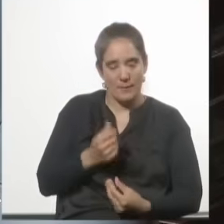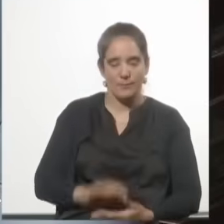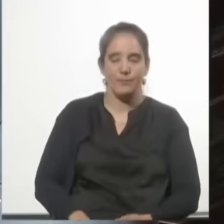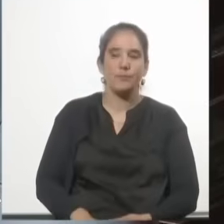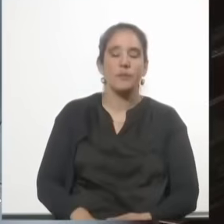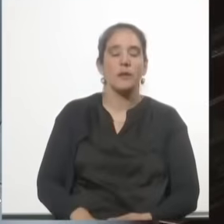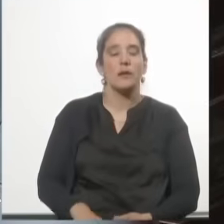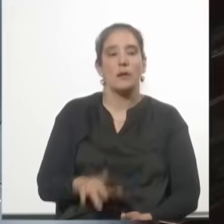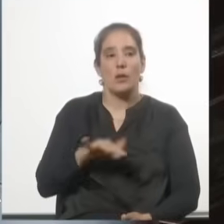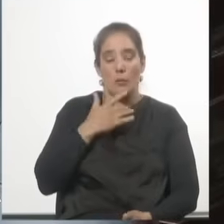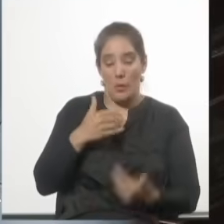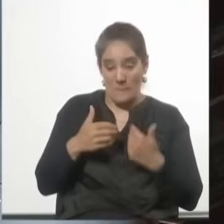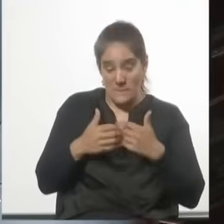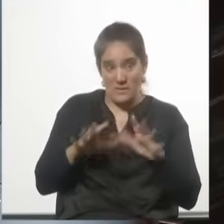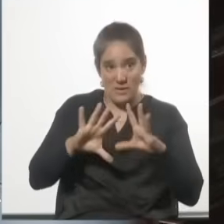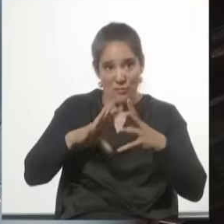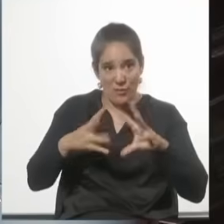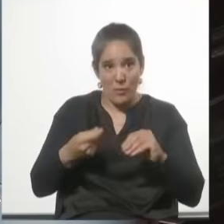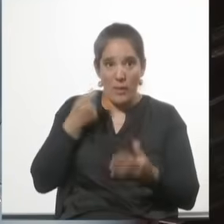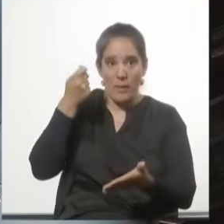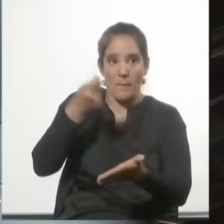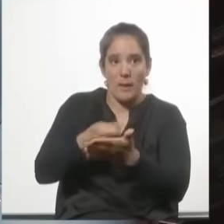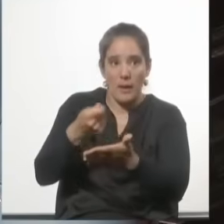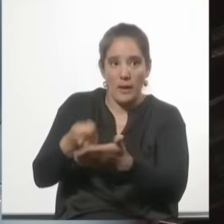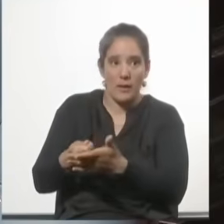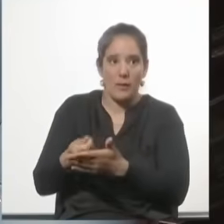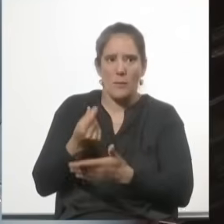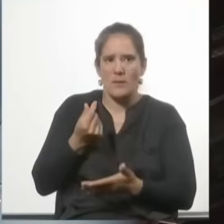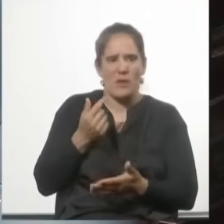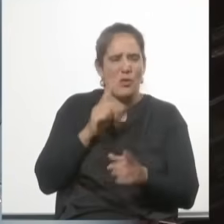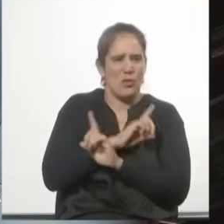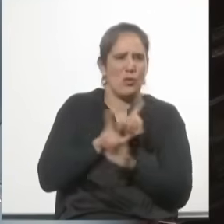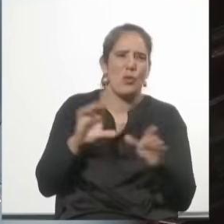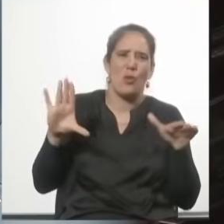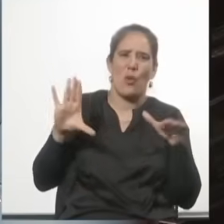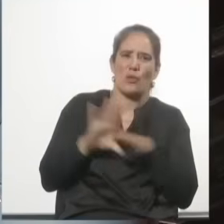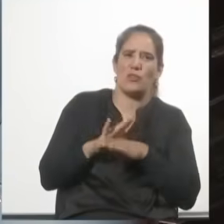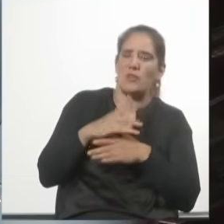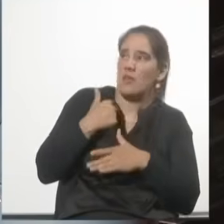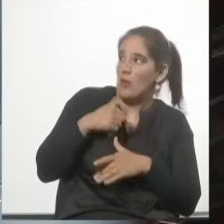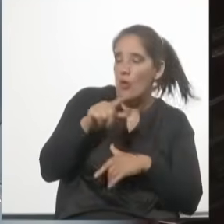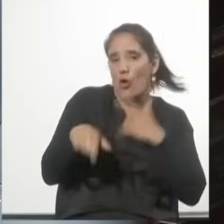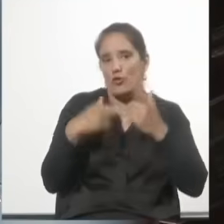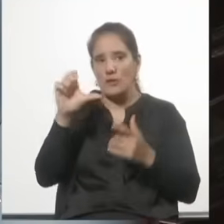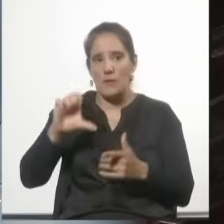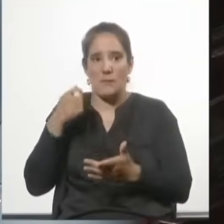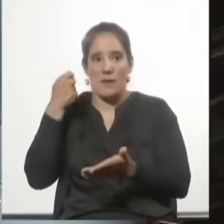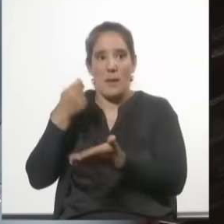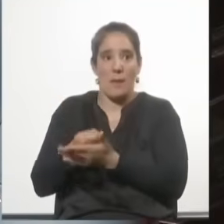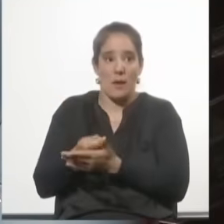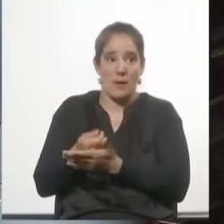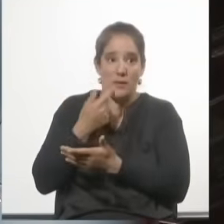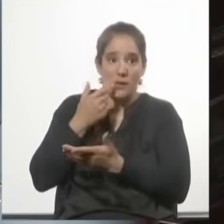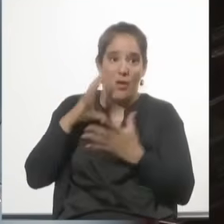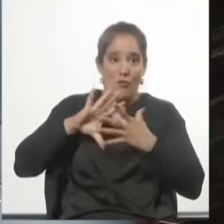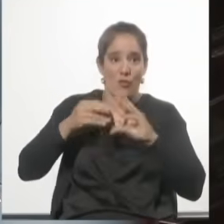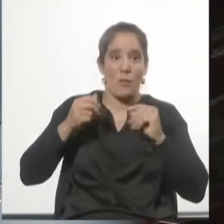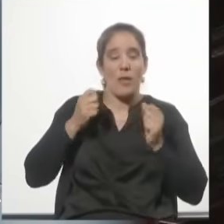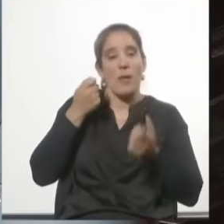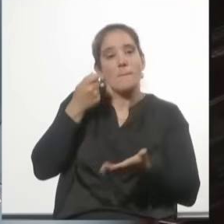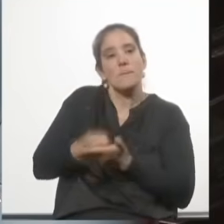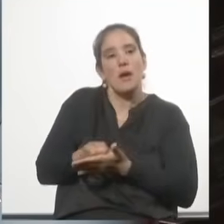debe decirse que esta forma de financiamiento de pago del precio no se condice con el estándar del mercado, que suele establecer formas de